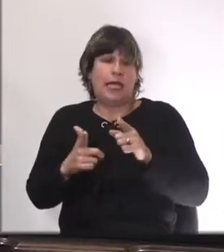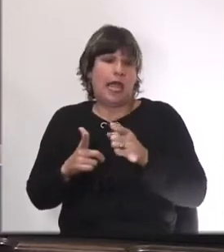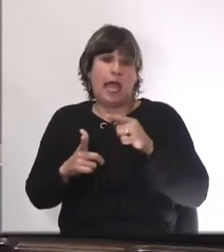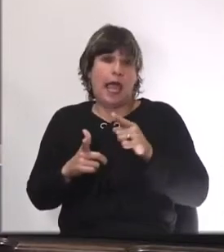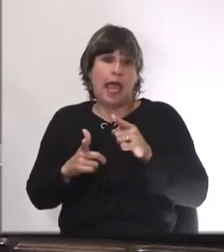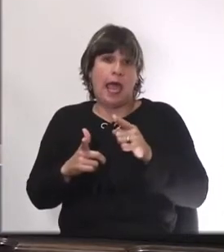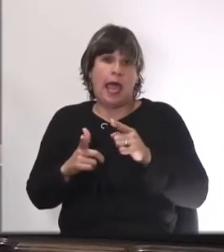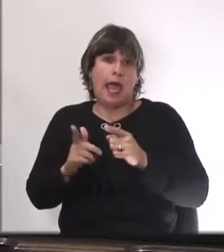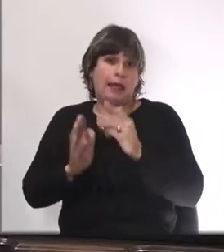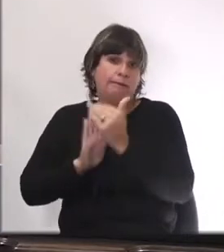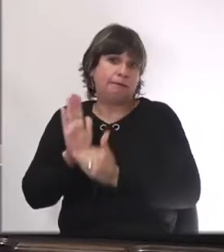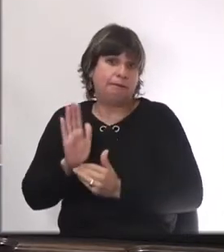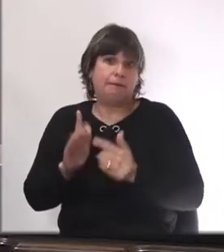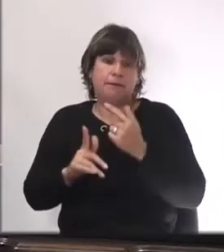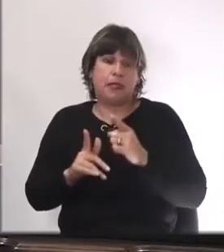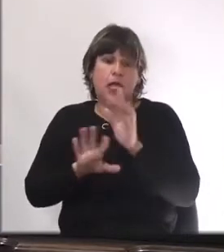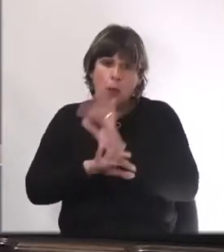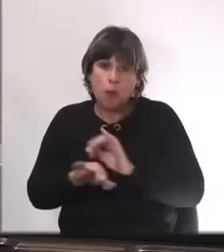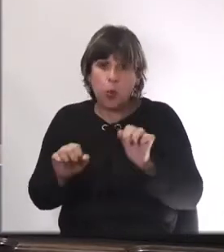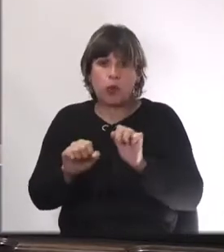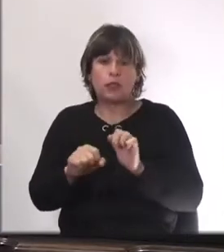indicadores que pudiesen